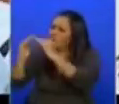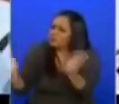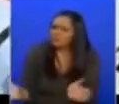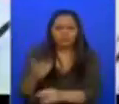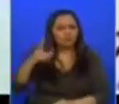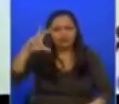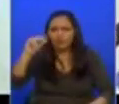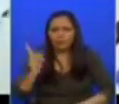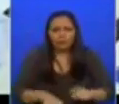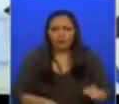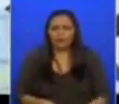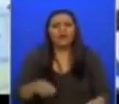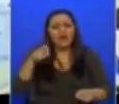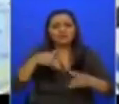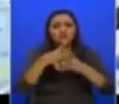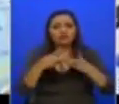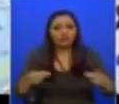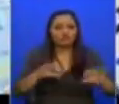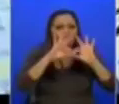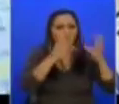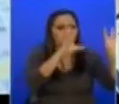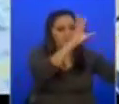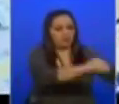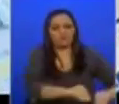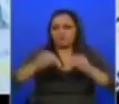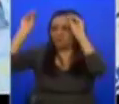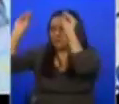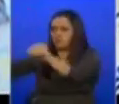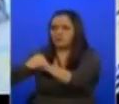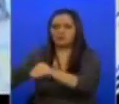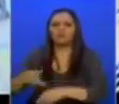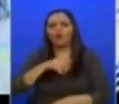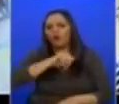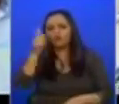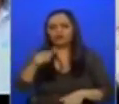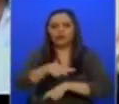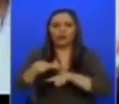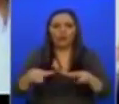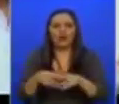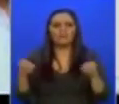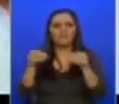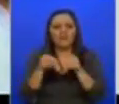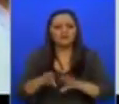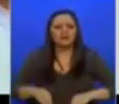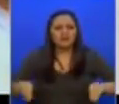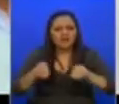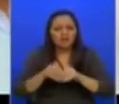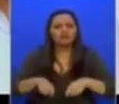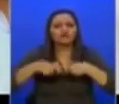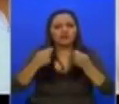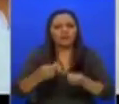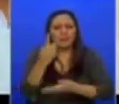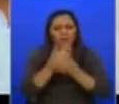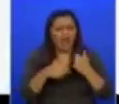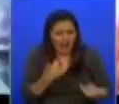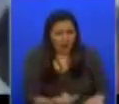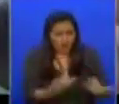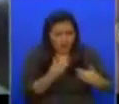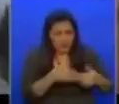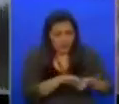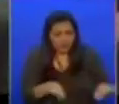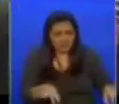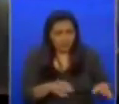aquí la solución es reubicar a la familia y van a tener mejores terrenos. país legalizados que le podrán dejar a sus hijos mejores